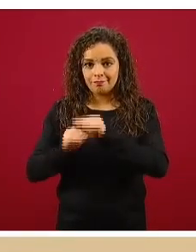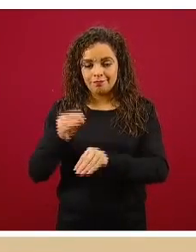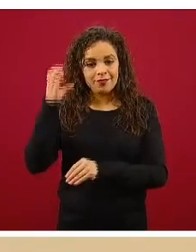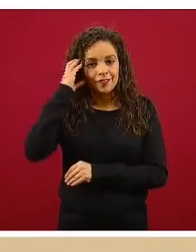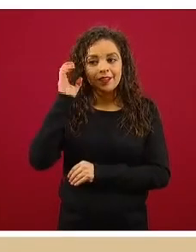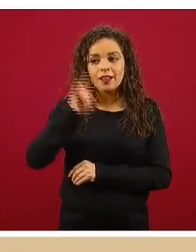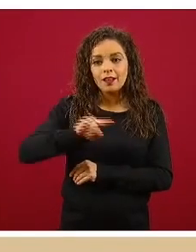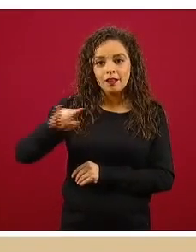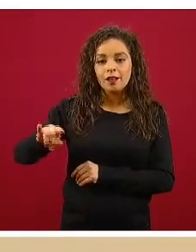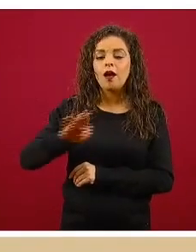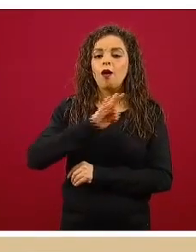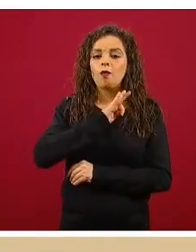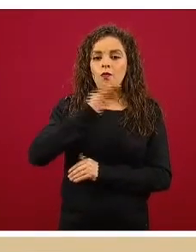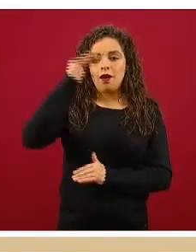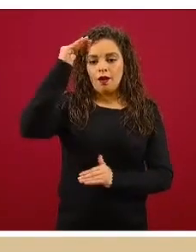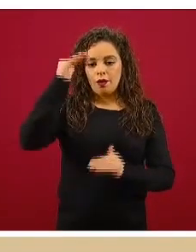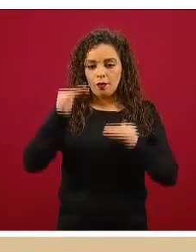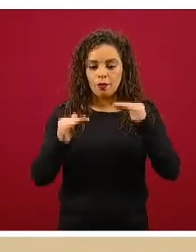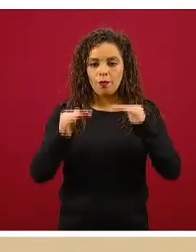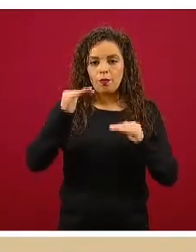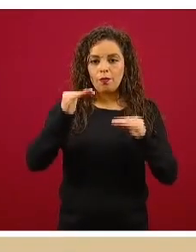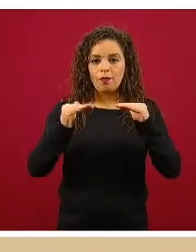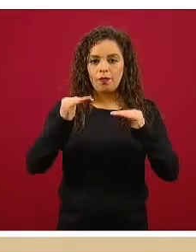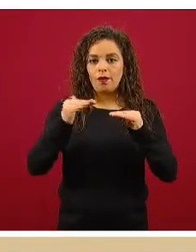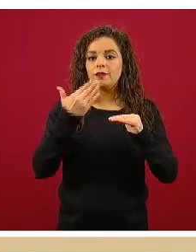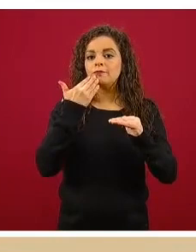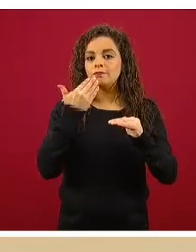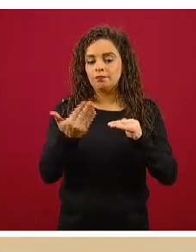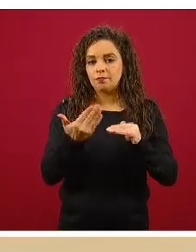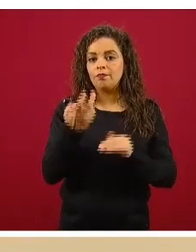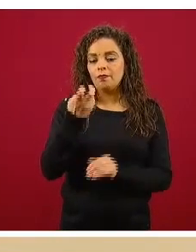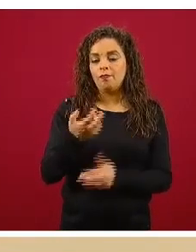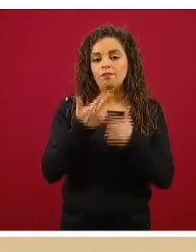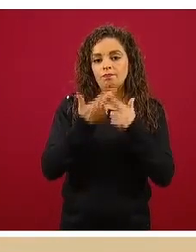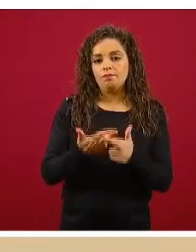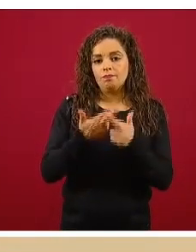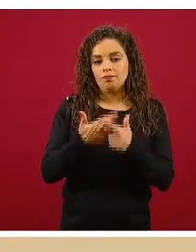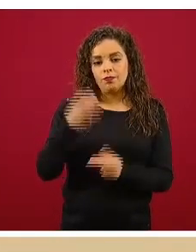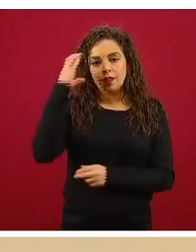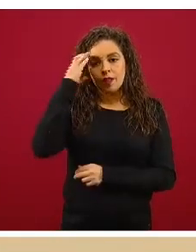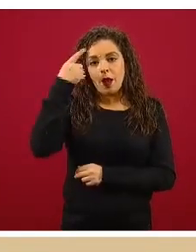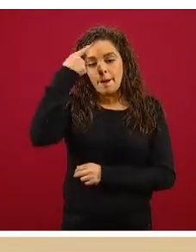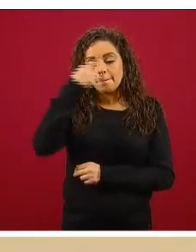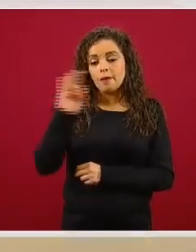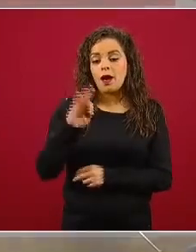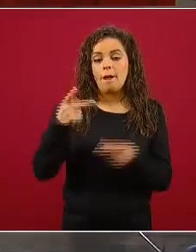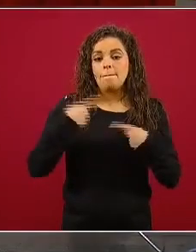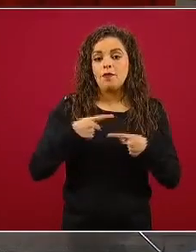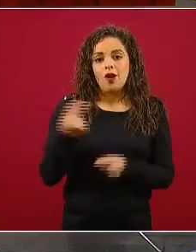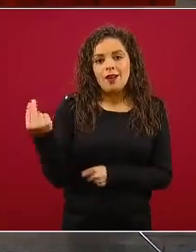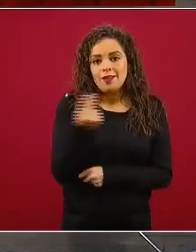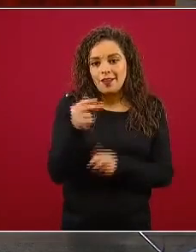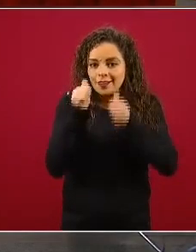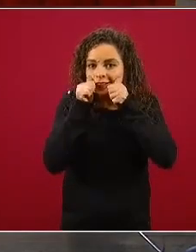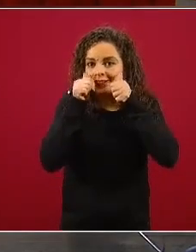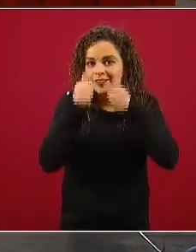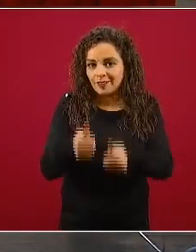siempre una disponibilidad de este tipo de camas para las personas que así lo requieren. Sería la actualización para el día de hoy. Muchas gracias.